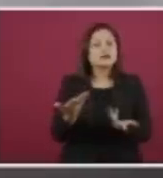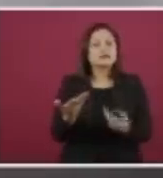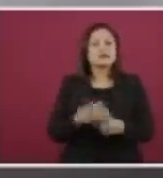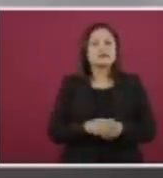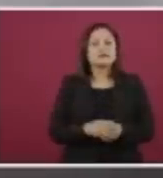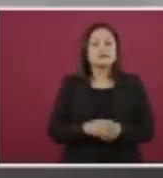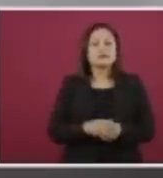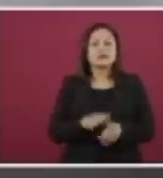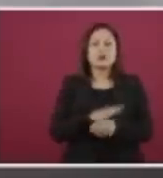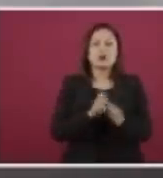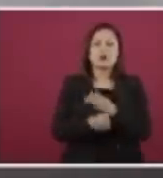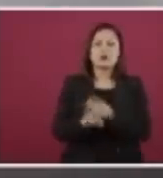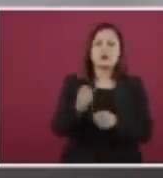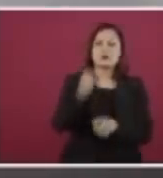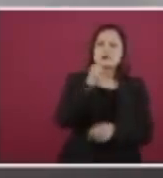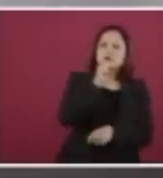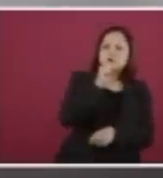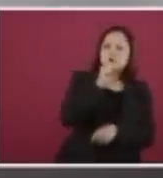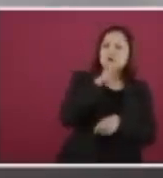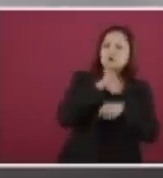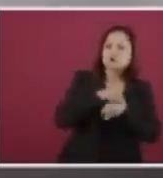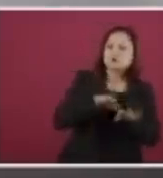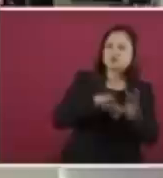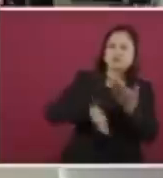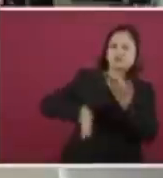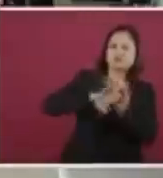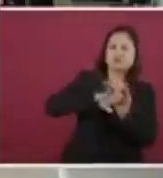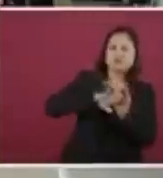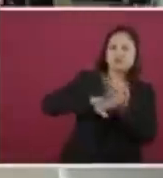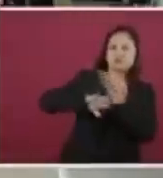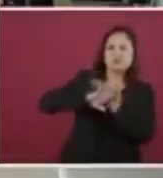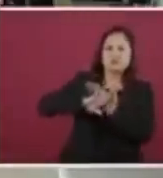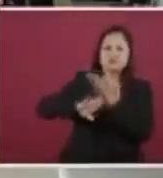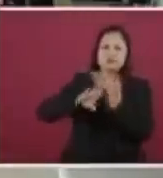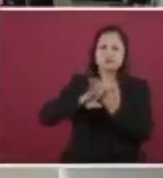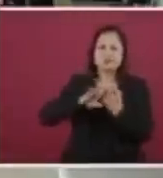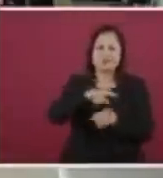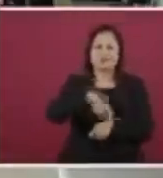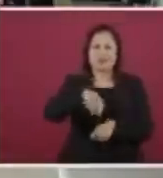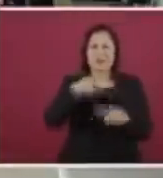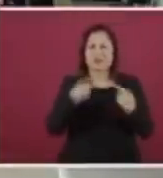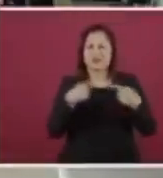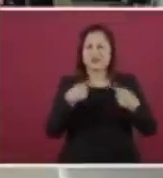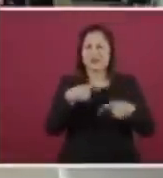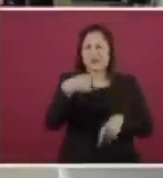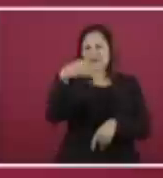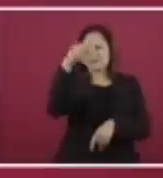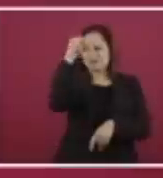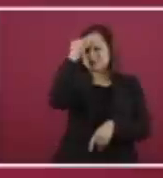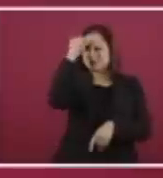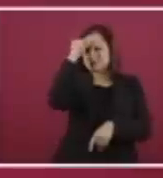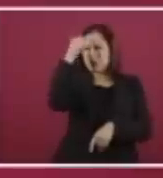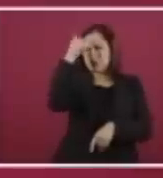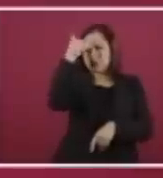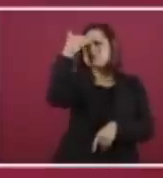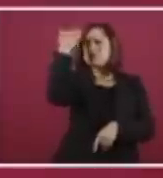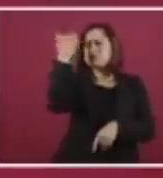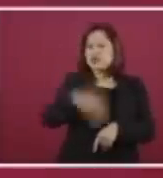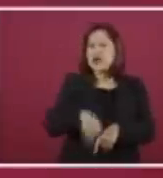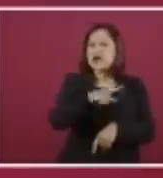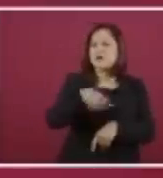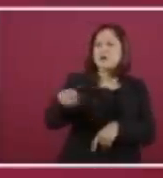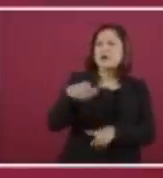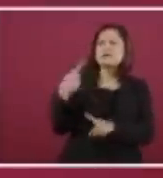estas campañas de desprestigio en contra nuestra, de dónde las financiaban, cómo